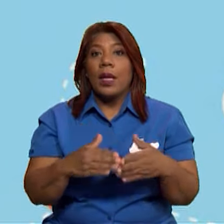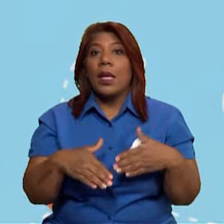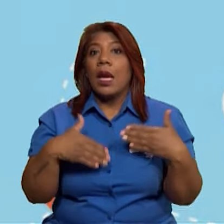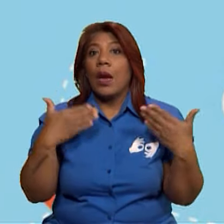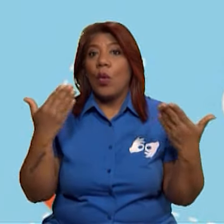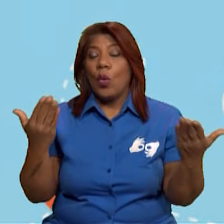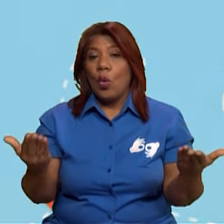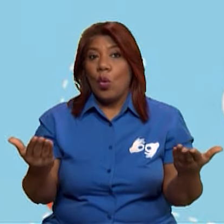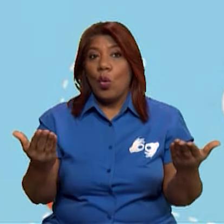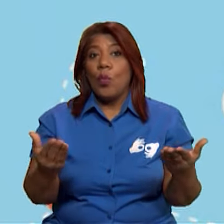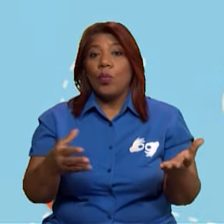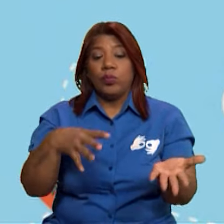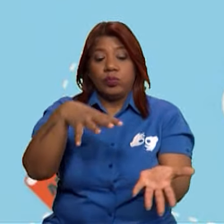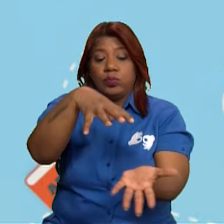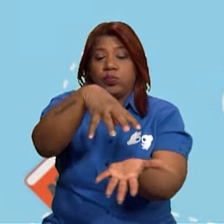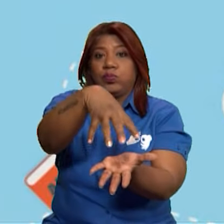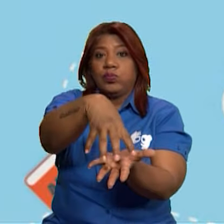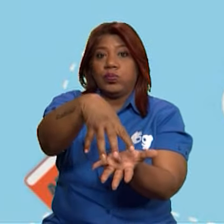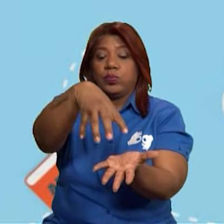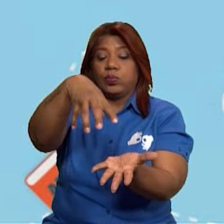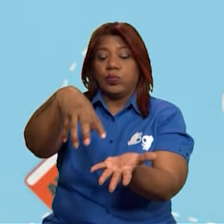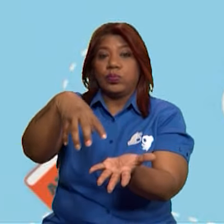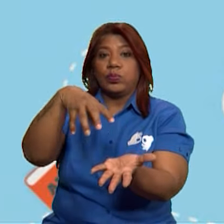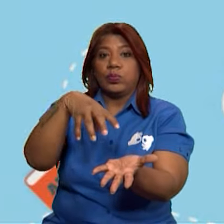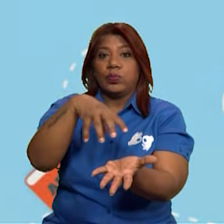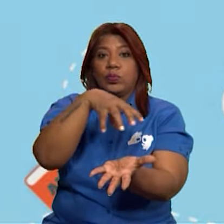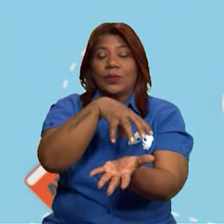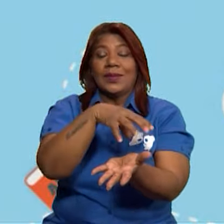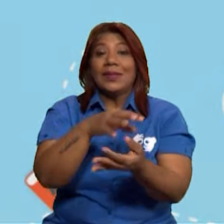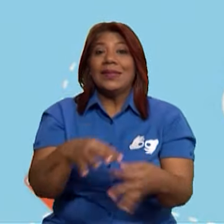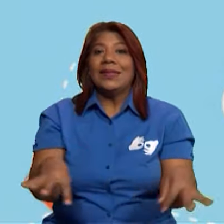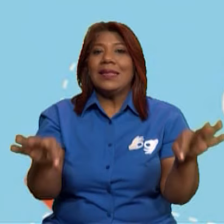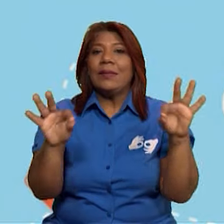Comer la porción necesaria para tu edad.